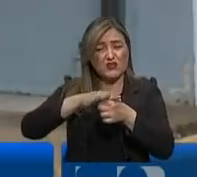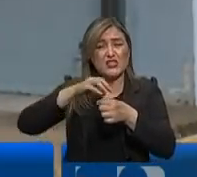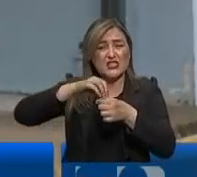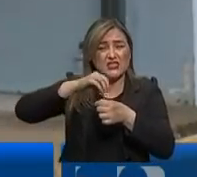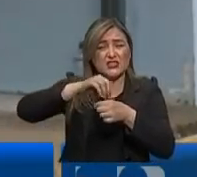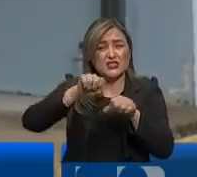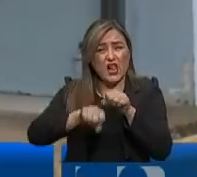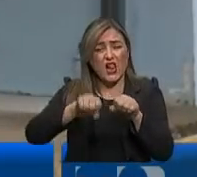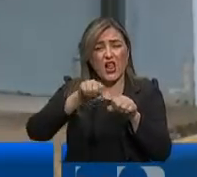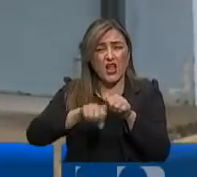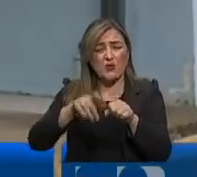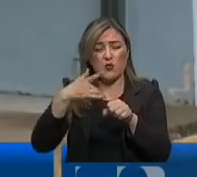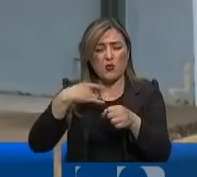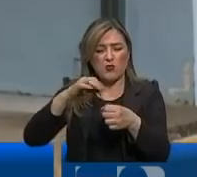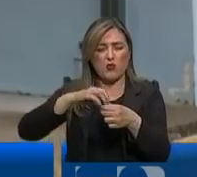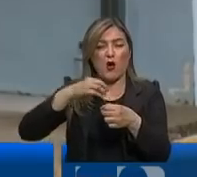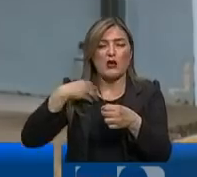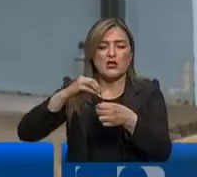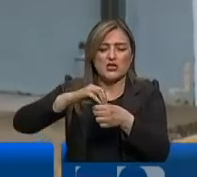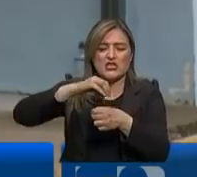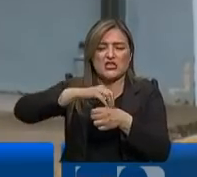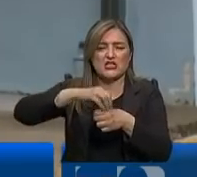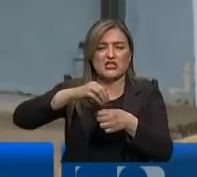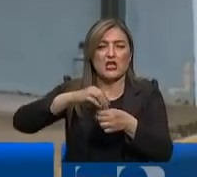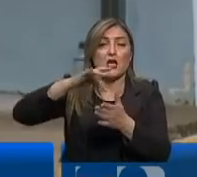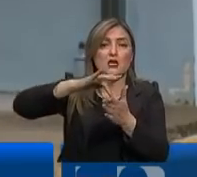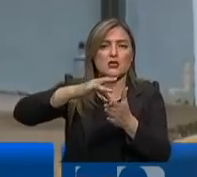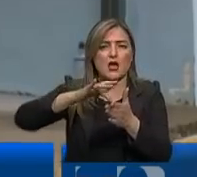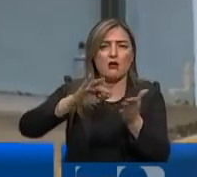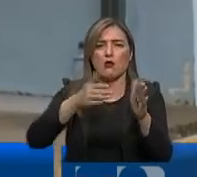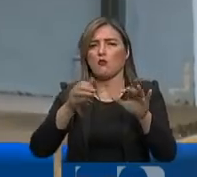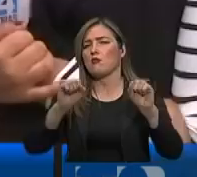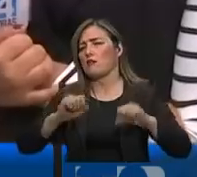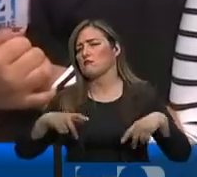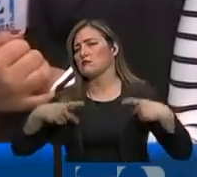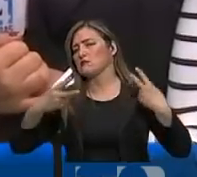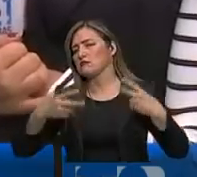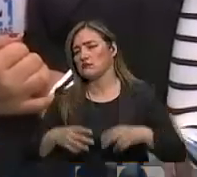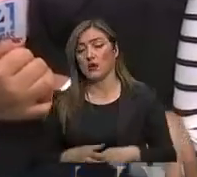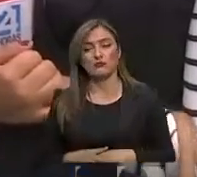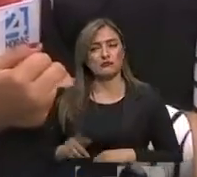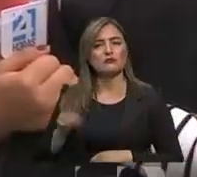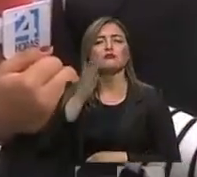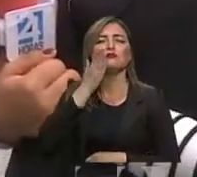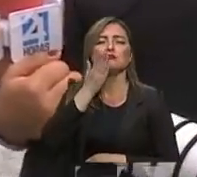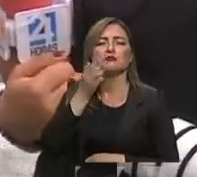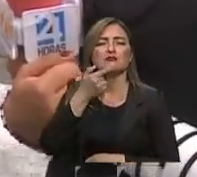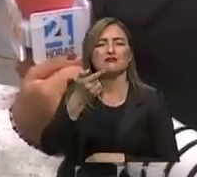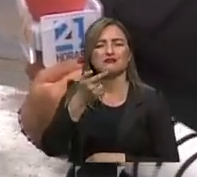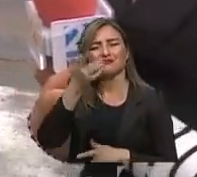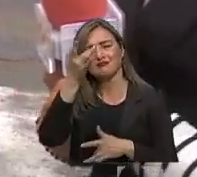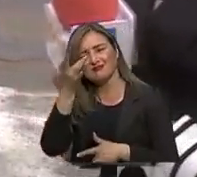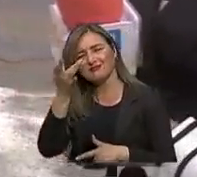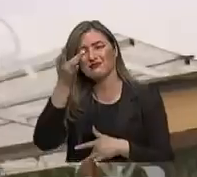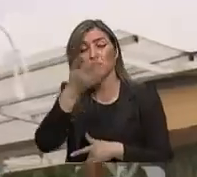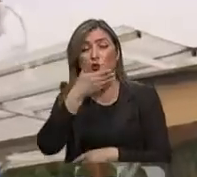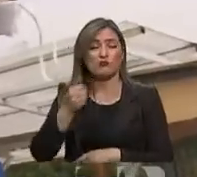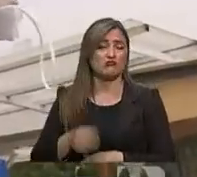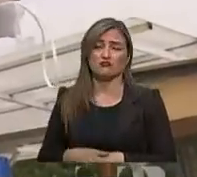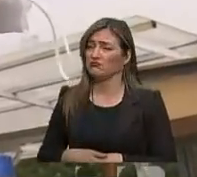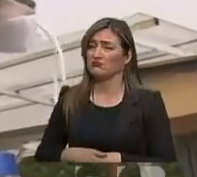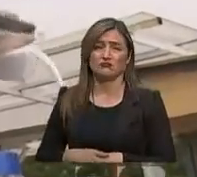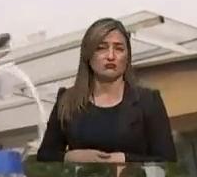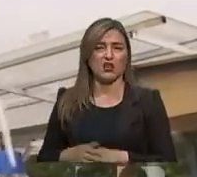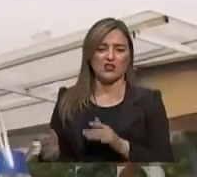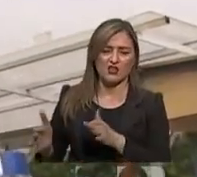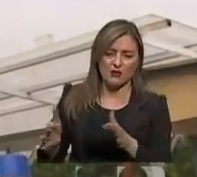de sepsis, ella se pone mucho en riesgo la vida de mi hija. Su madre asegura que la salud de Sarai no ha mejorado, pese